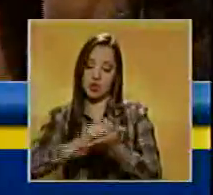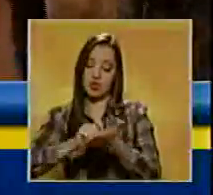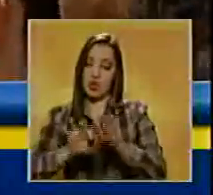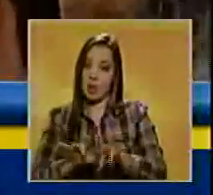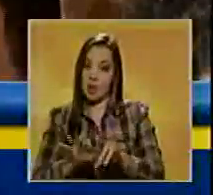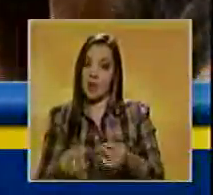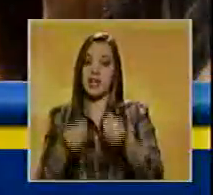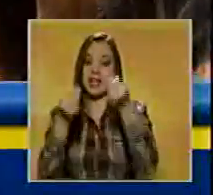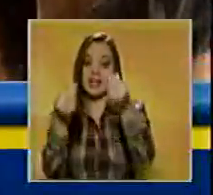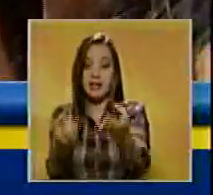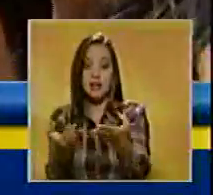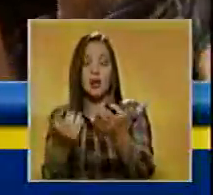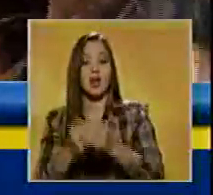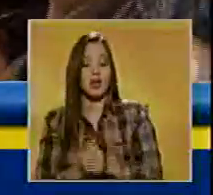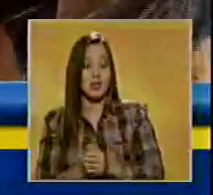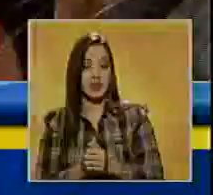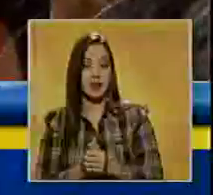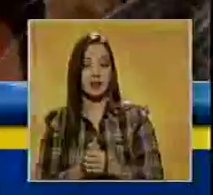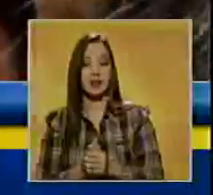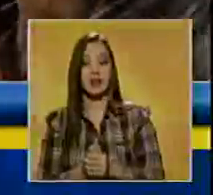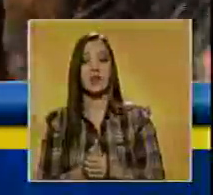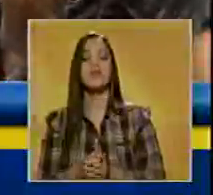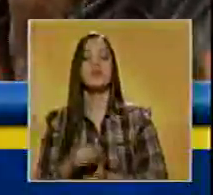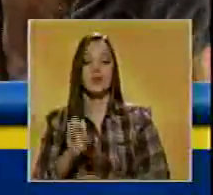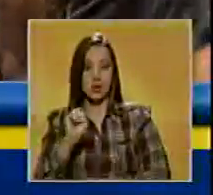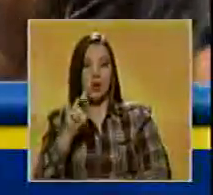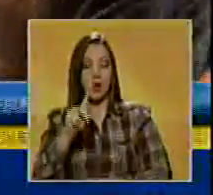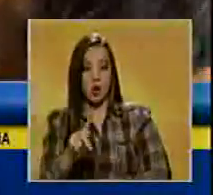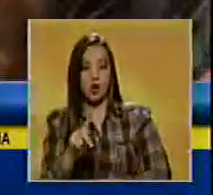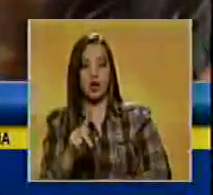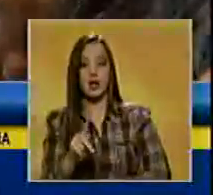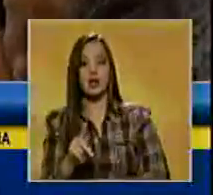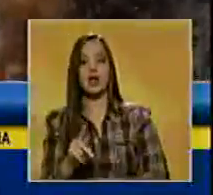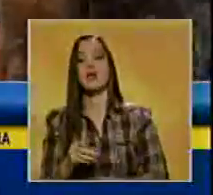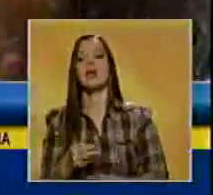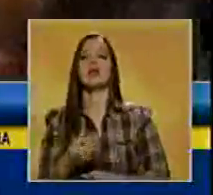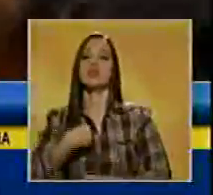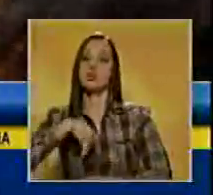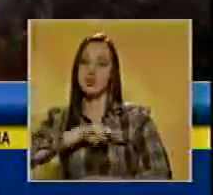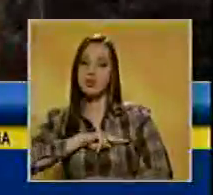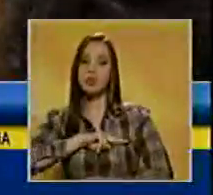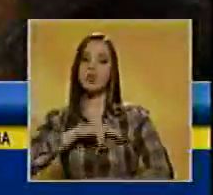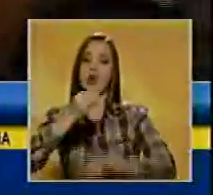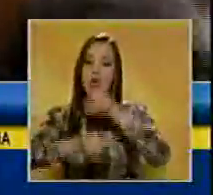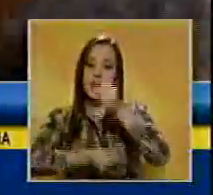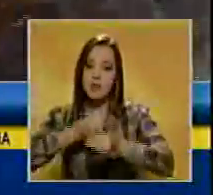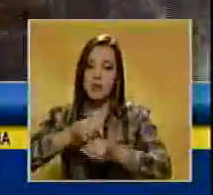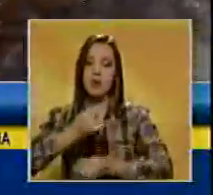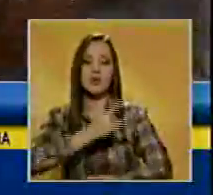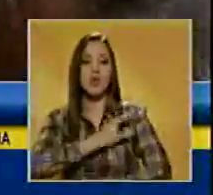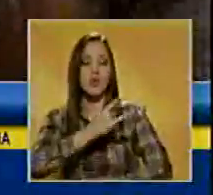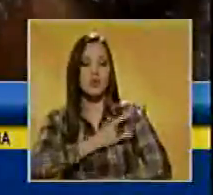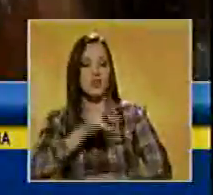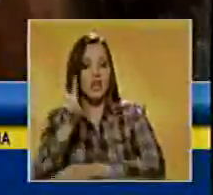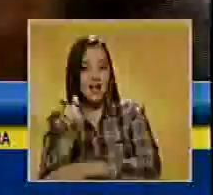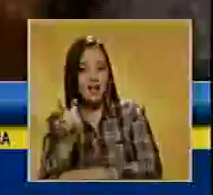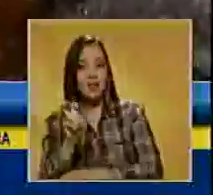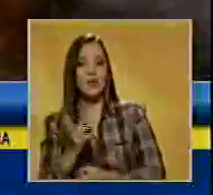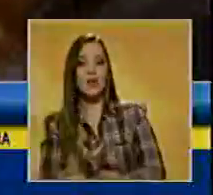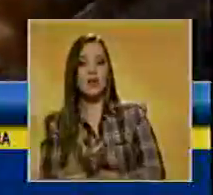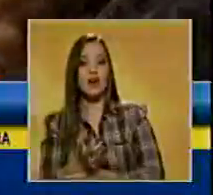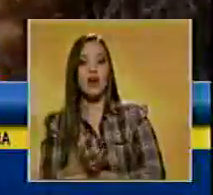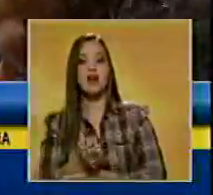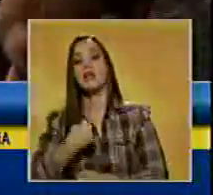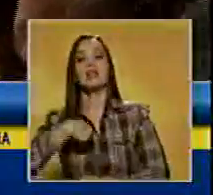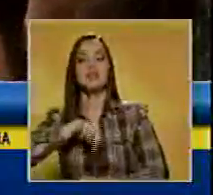son las exigencias que tenemos ahorita los estudiantes en ese sentido. Lo hemos hecho, nuevas universidades, nuevas sedes y más condiciones. seguramente